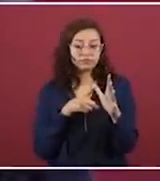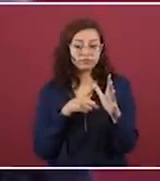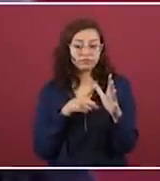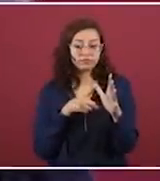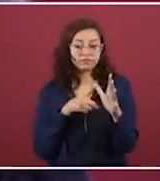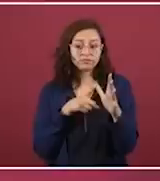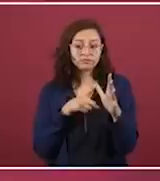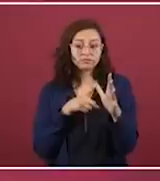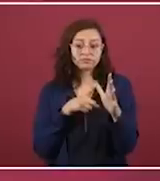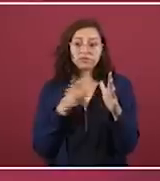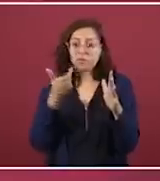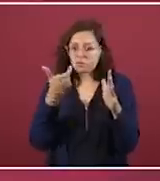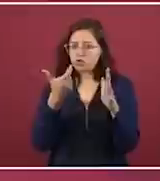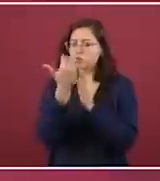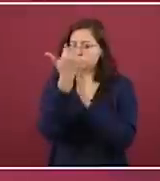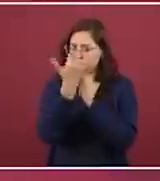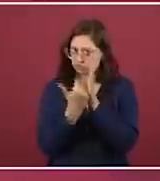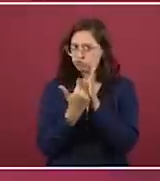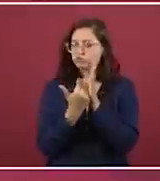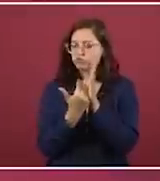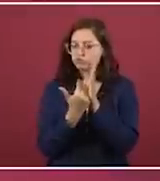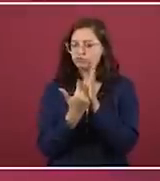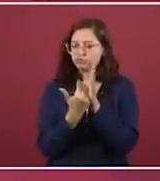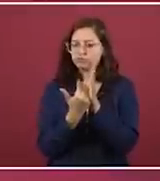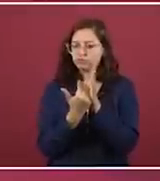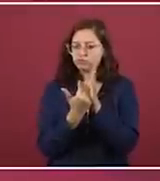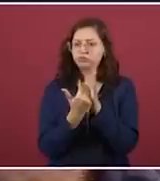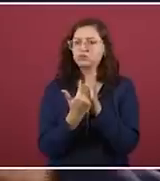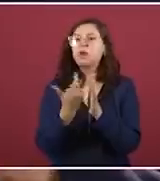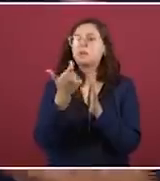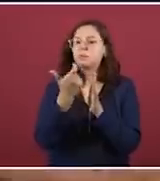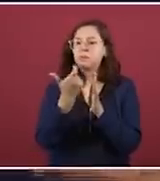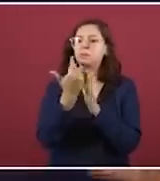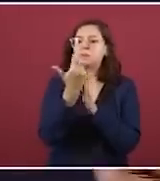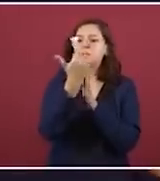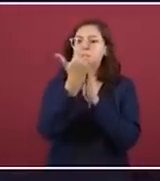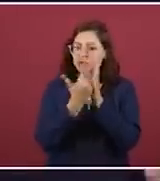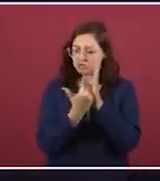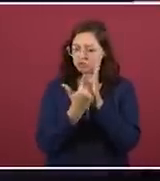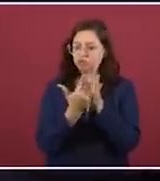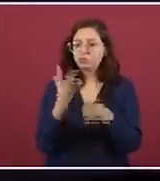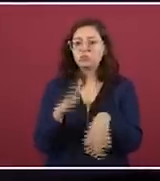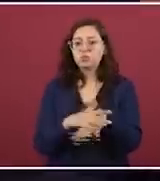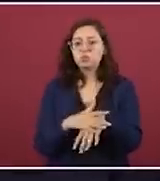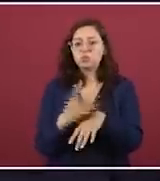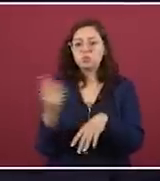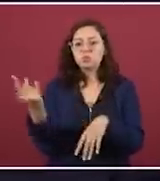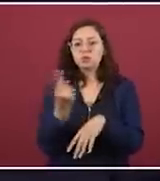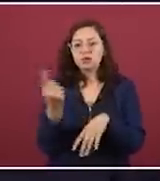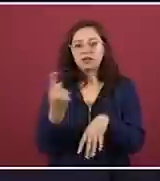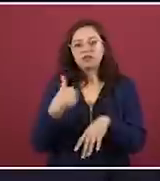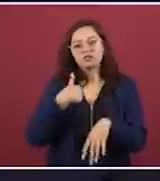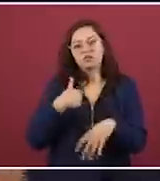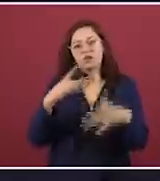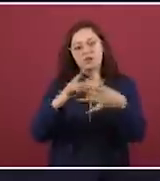que bajen el precio, que den precios competitivos, porque lo que les explico,